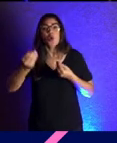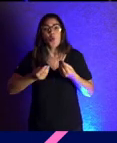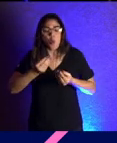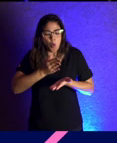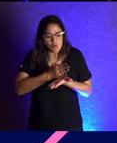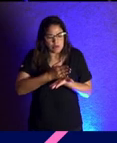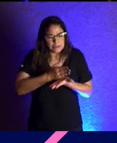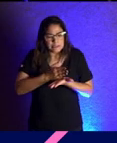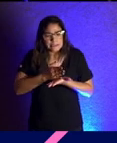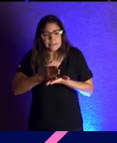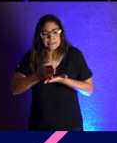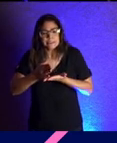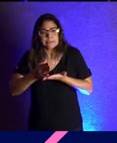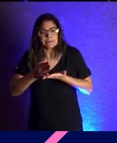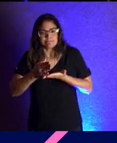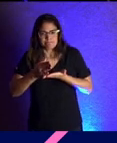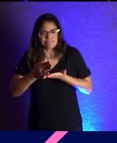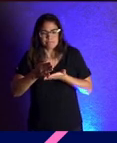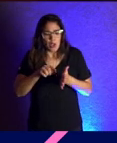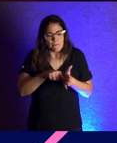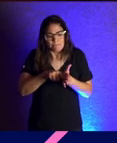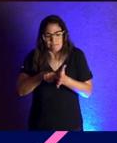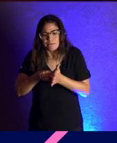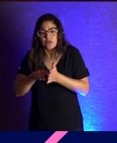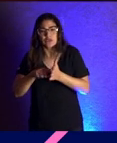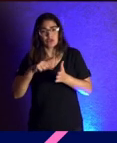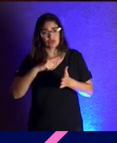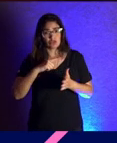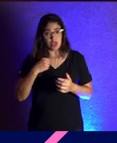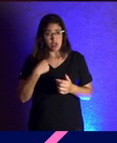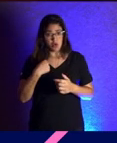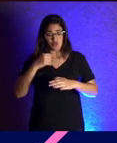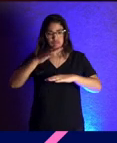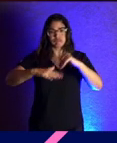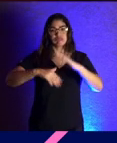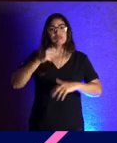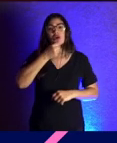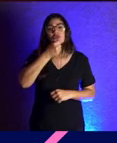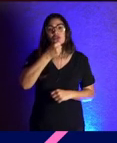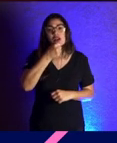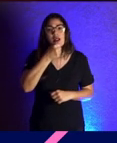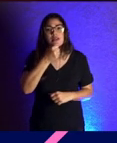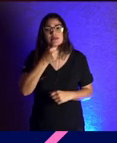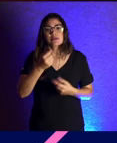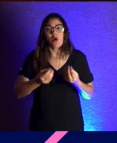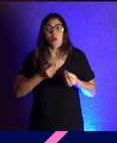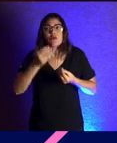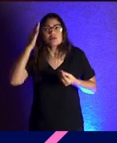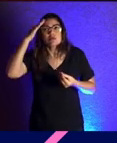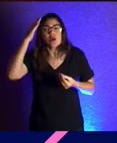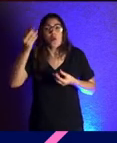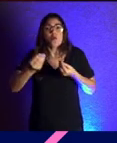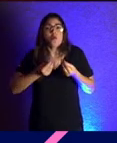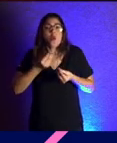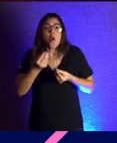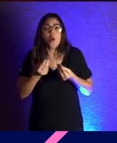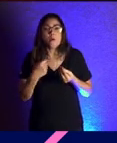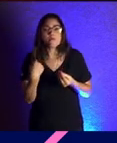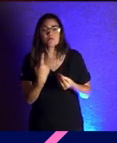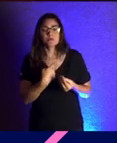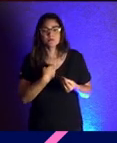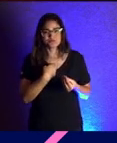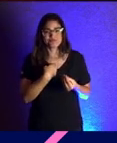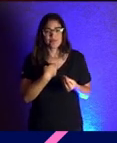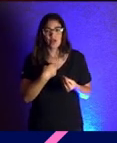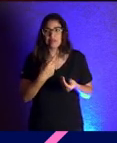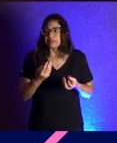que es un espectador también para saber qué fuimos nosotros que nos podamos guardar y cómo nosotros podemos guardar esta